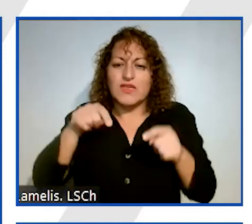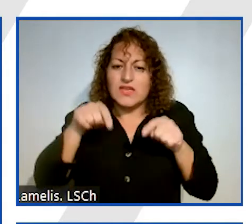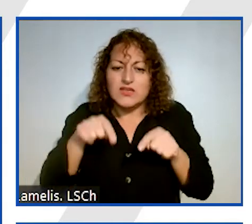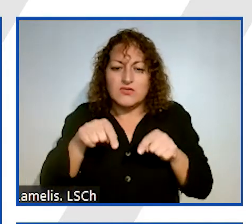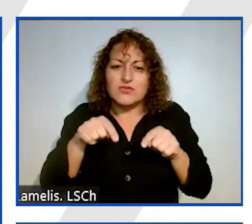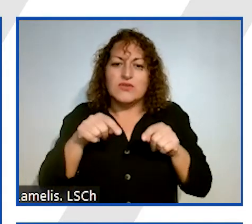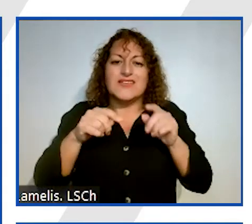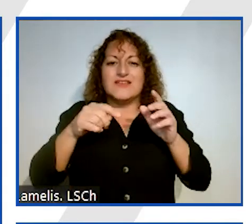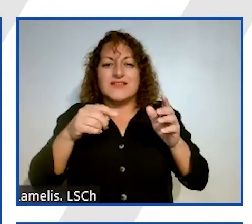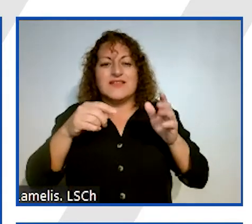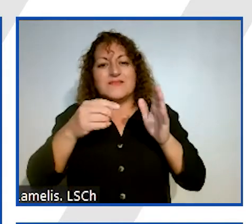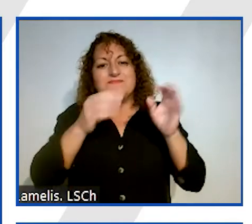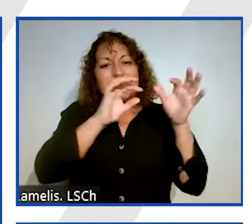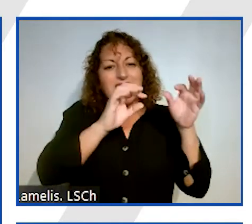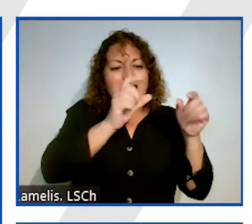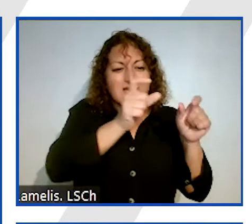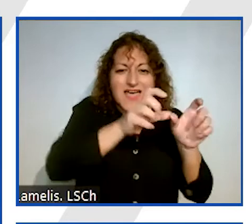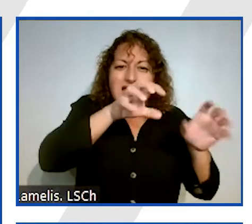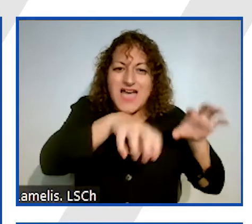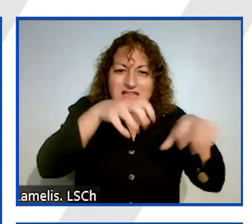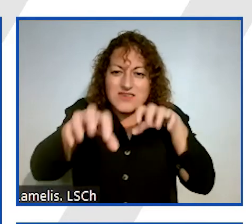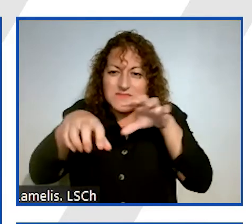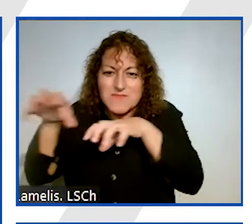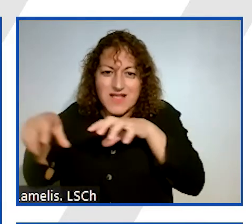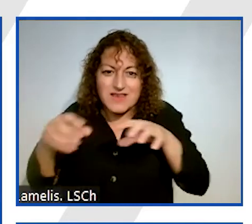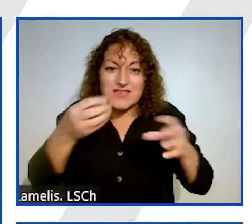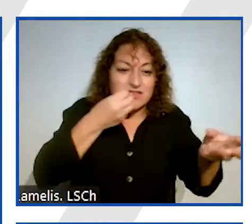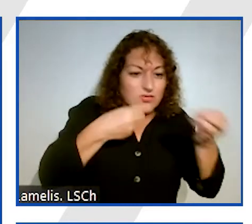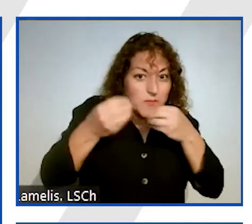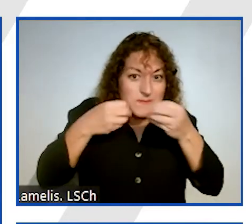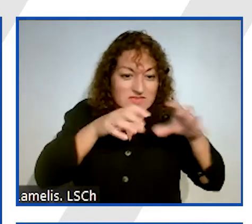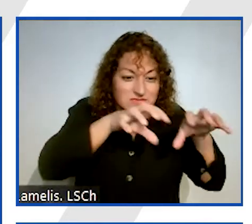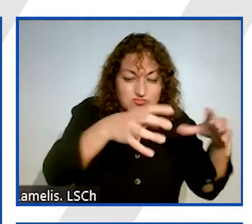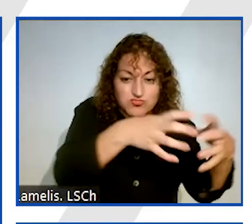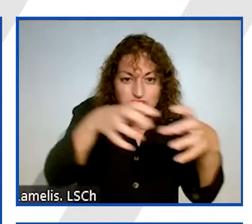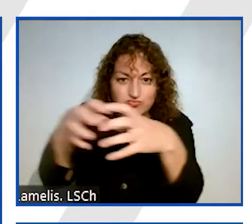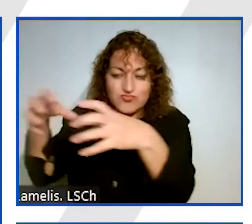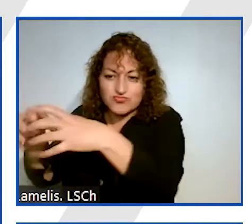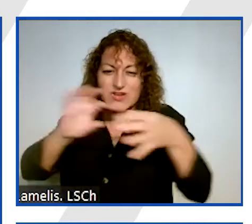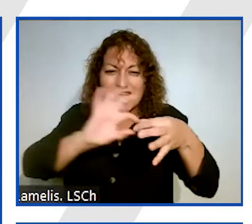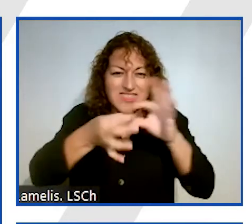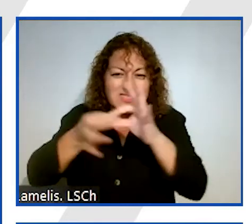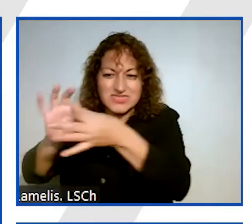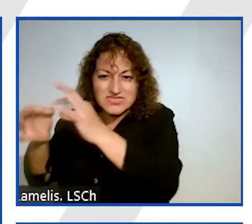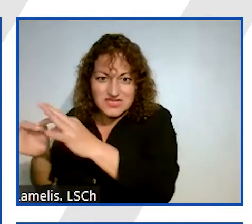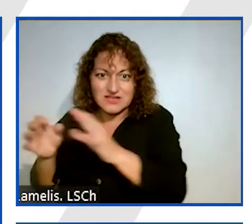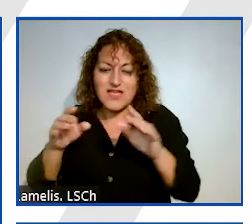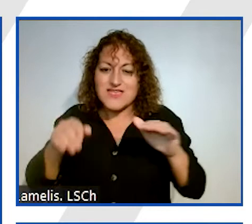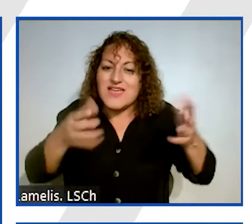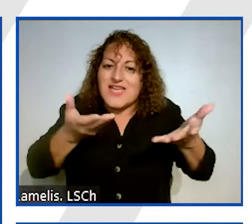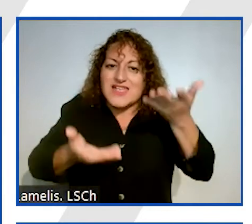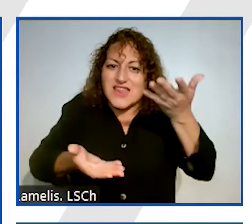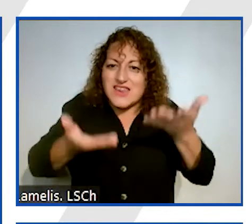toda la cadena trófica a diferentes niveles. Y este control que hacen es un equilibrio ecosistémico. Y esa parte es